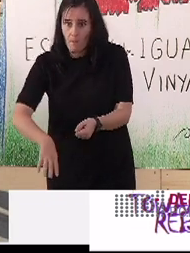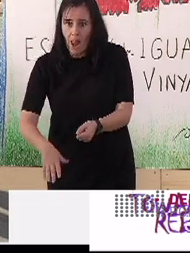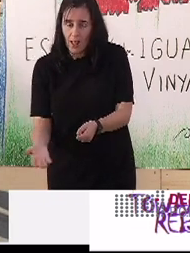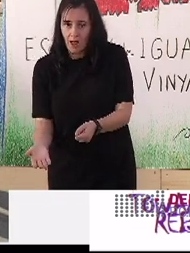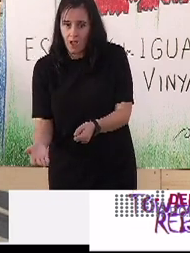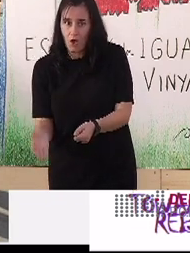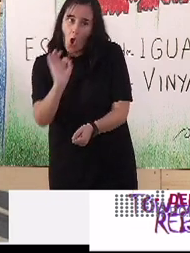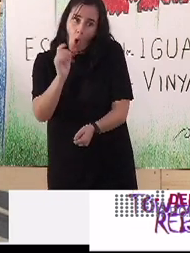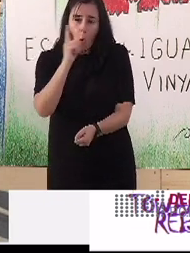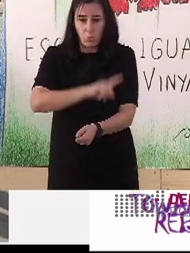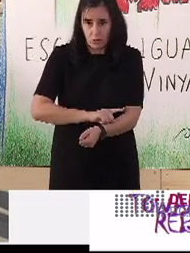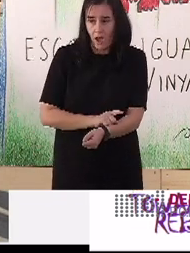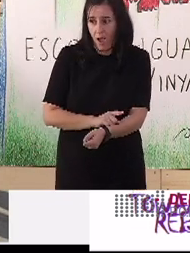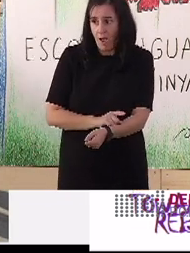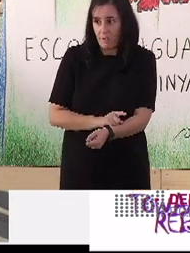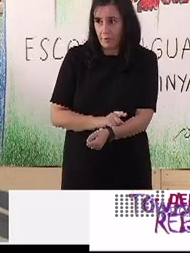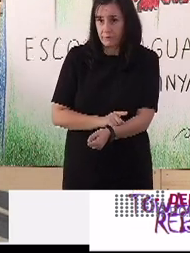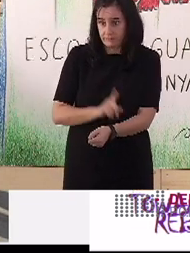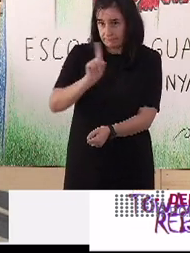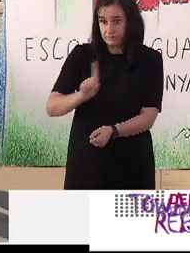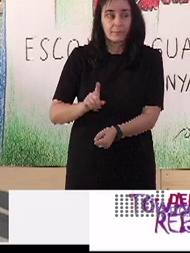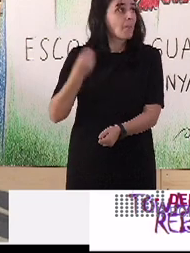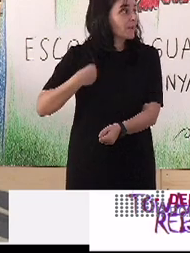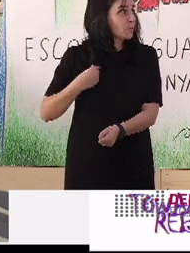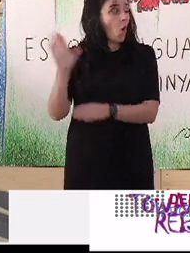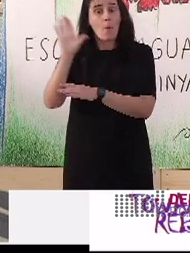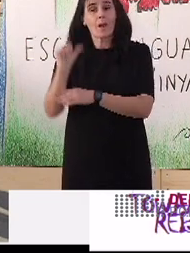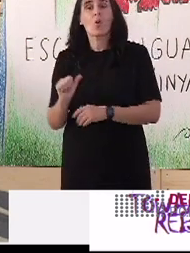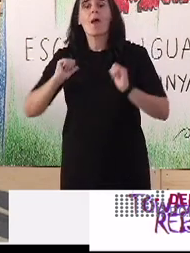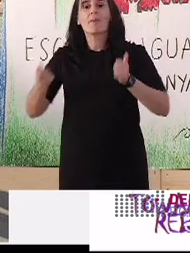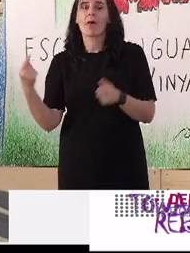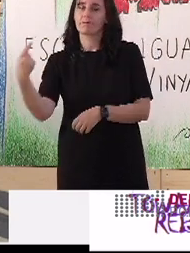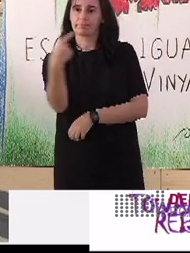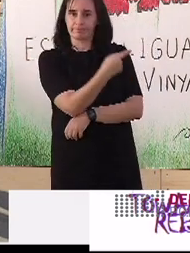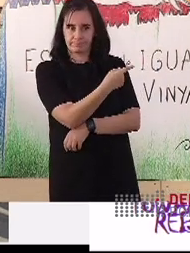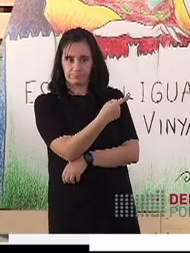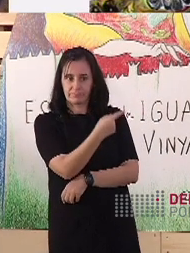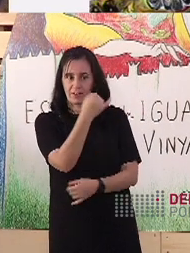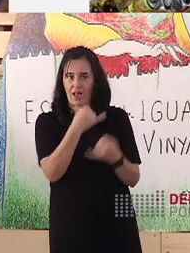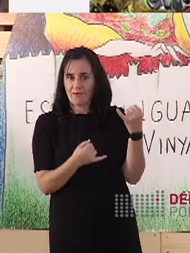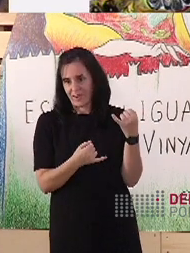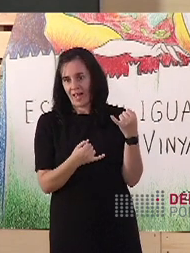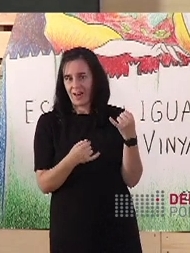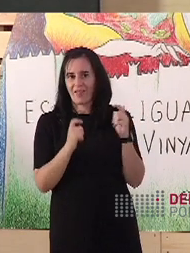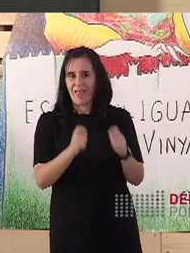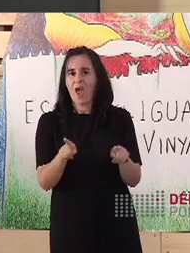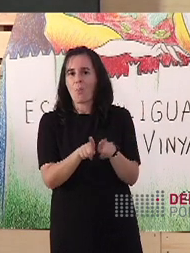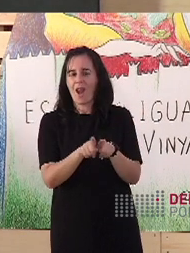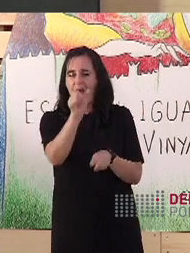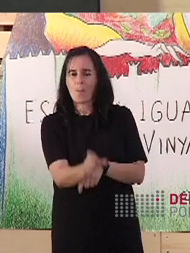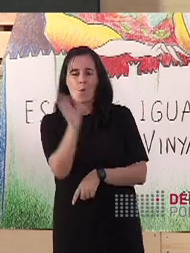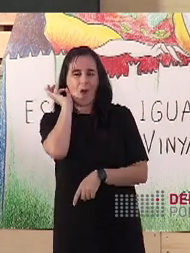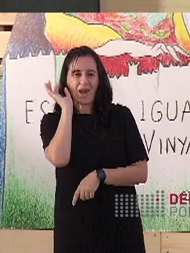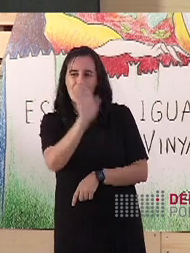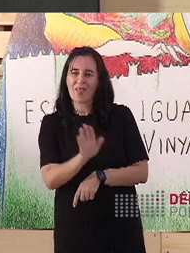prostituida. ¿No? Así empieza la película. Así deja claro que todo lo que le va a pasar a esa mujer es porque se lo merece. Porque fíjate, si sale